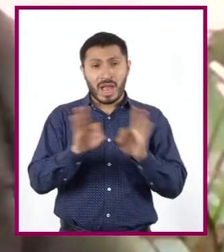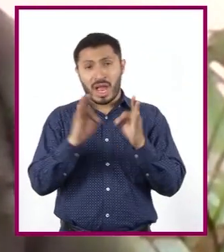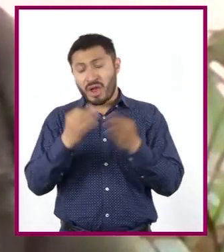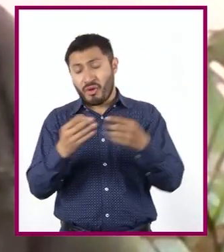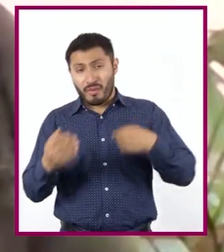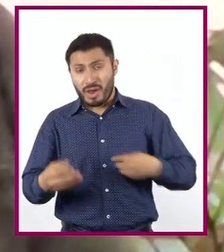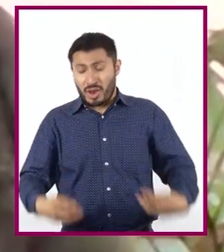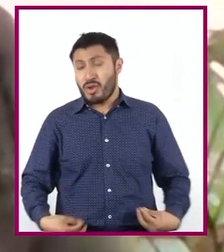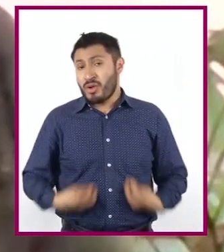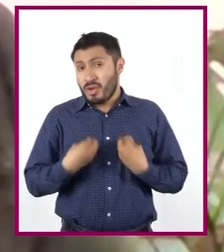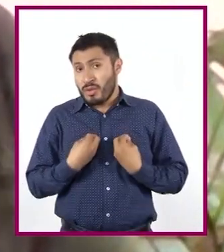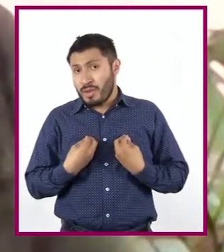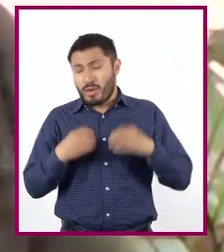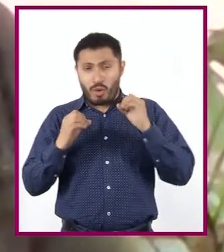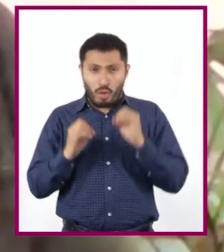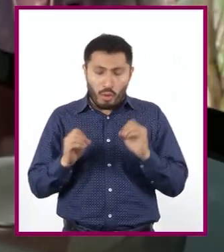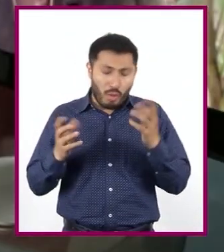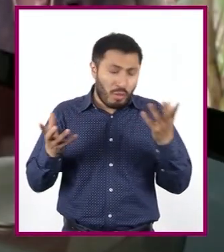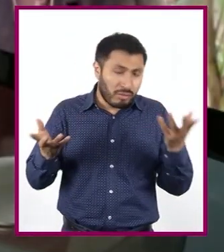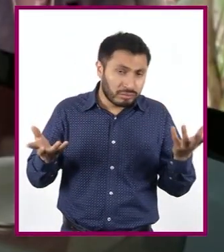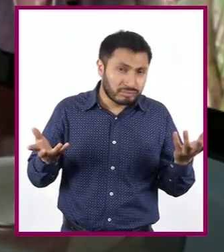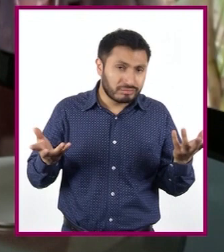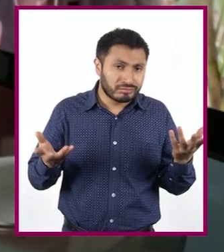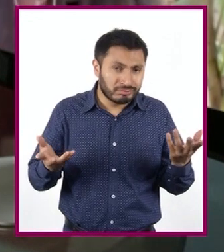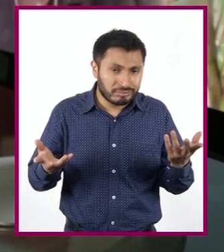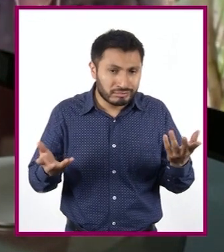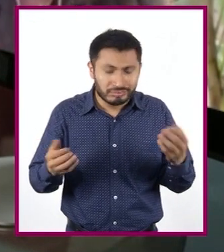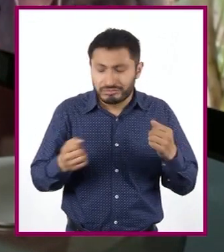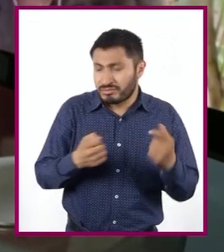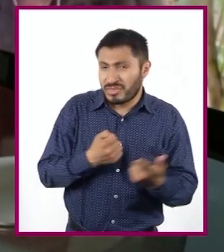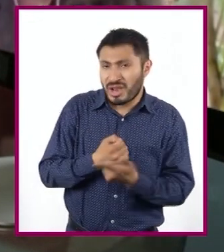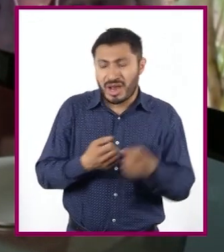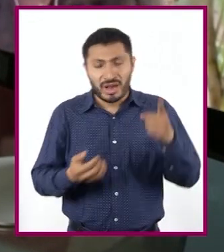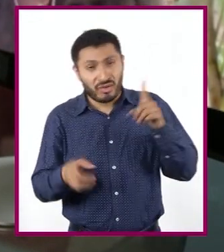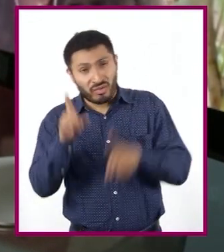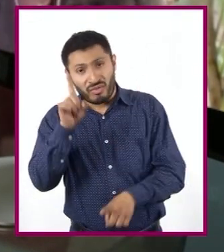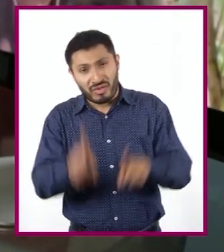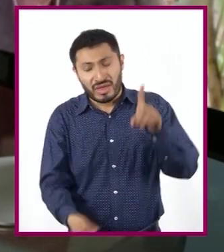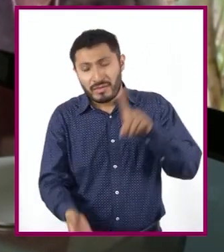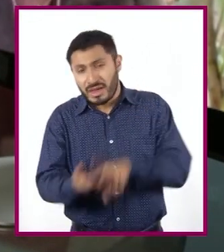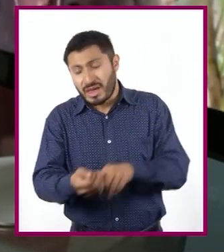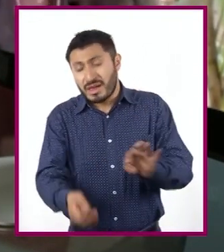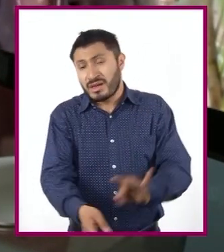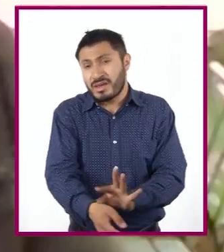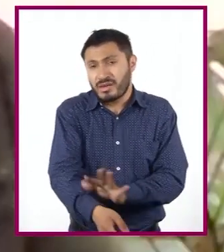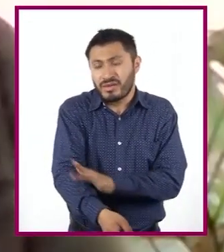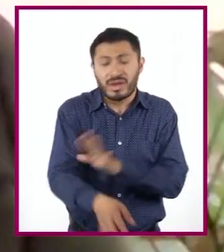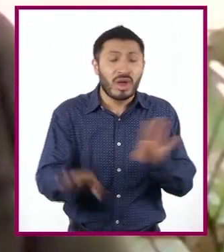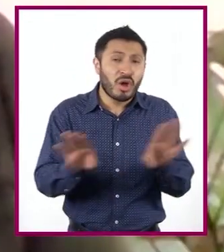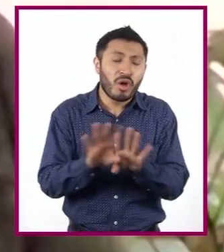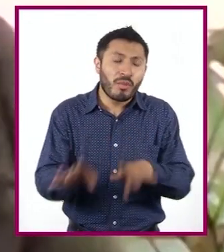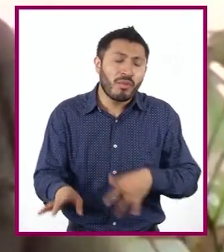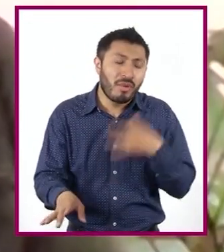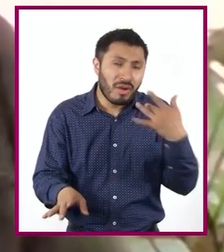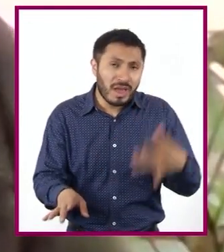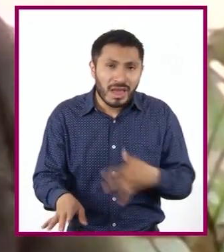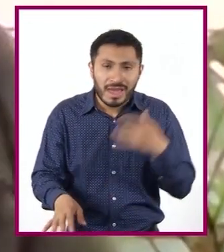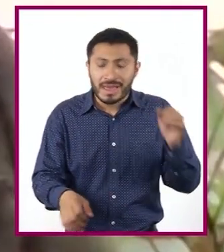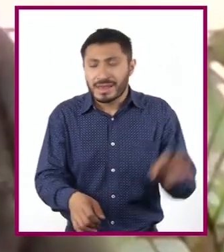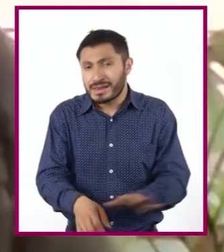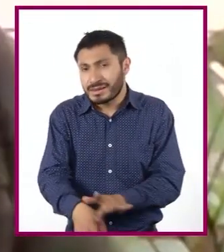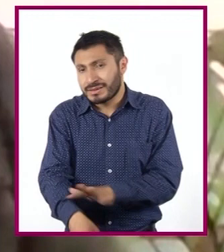o 20 páginas no te atrapa? Lo dejo sin duda alguna. Ahora, como yo me desarrollo en el campo de la